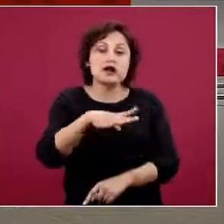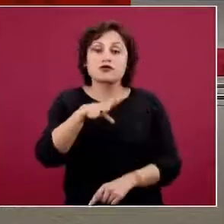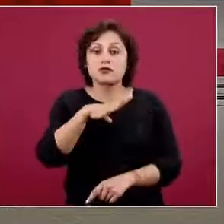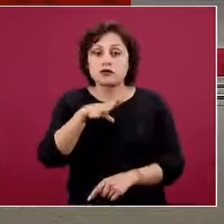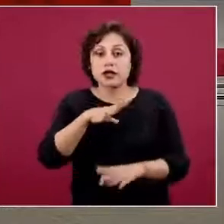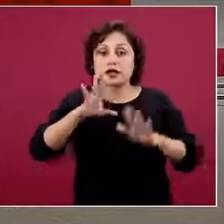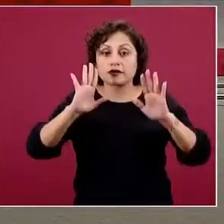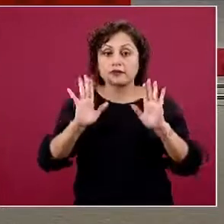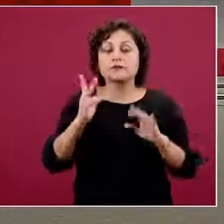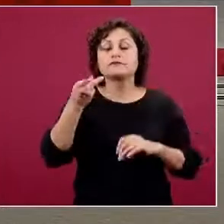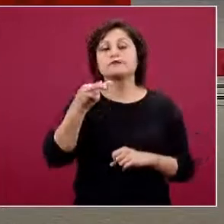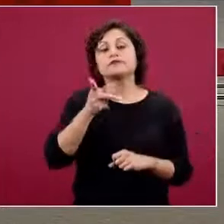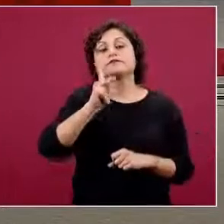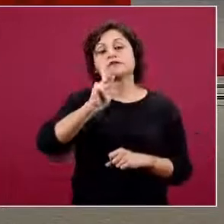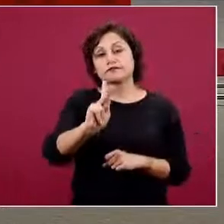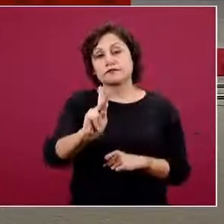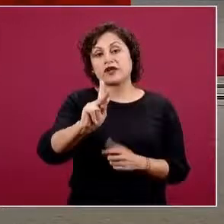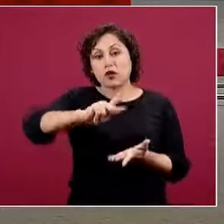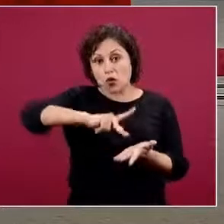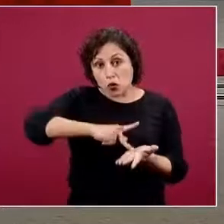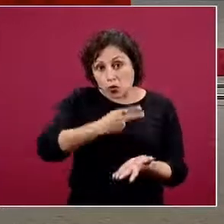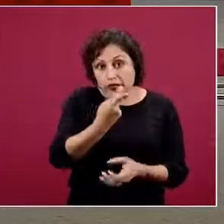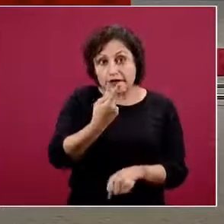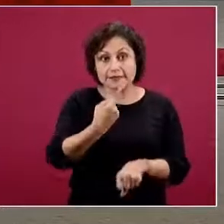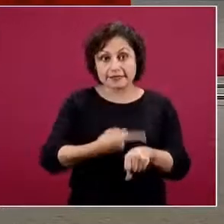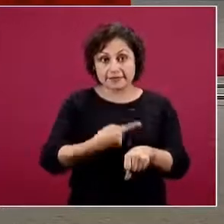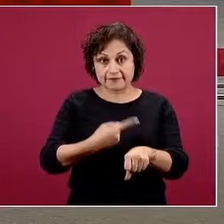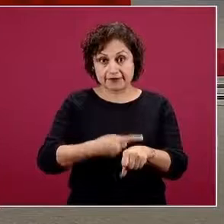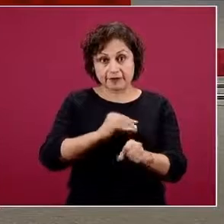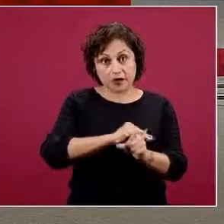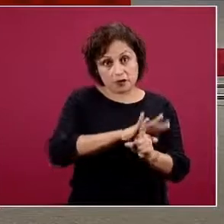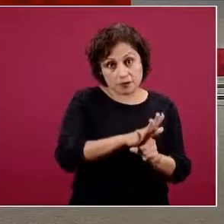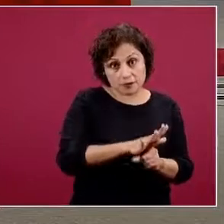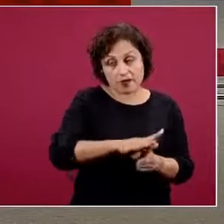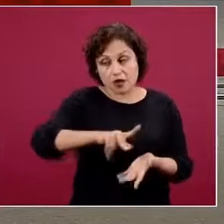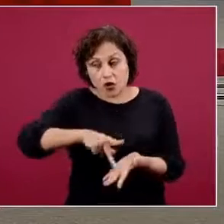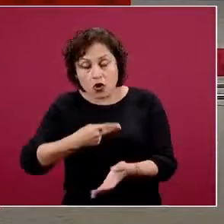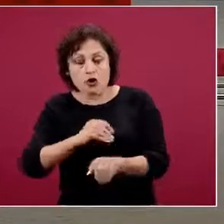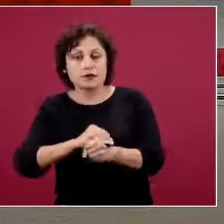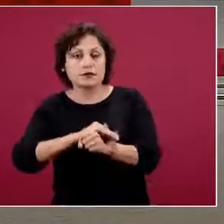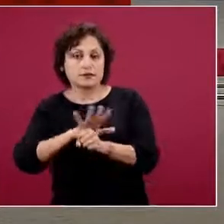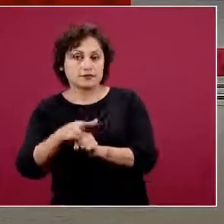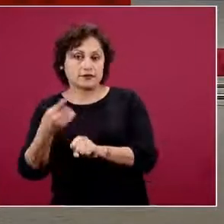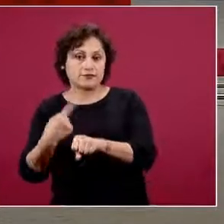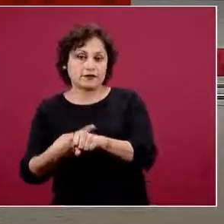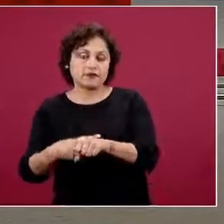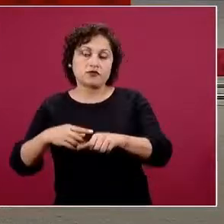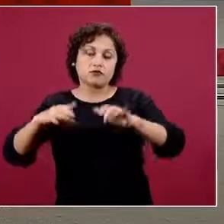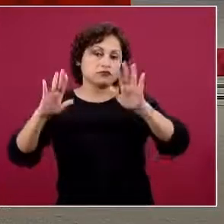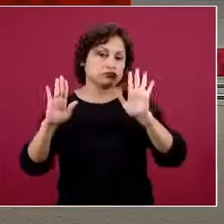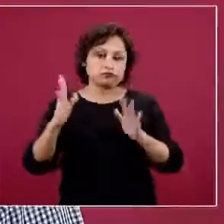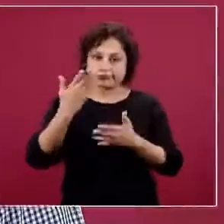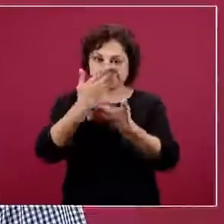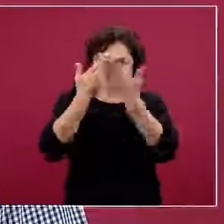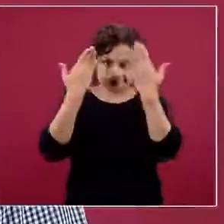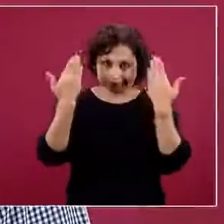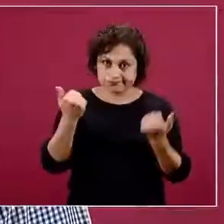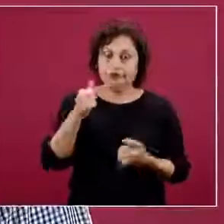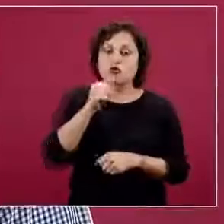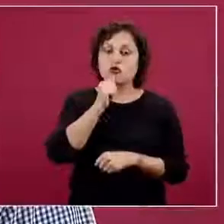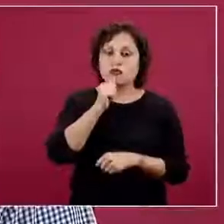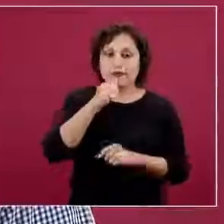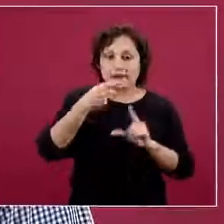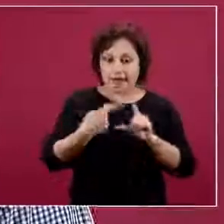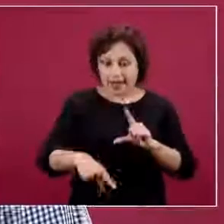a enfermar de COVID-19, eso es todavía lo que hasta el momento no ha sido, al menos en México, identificado, y